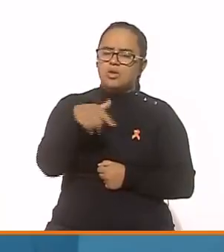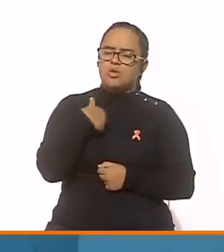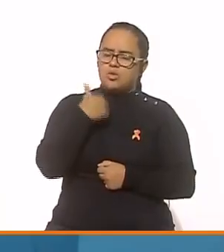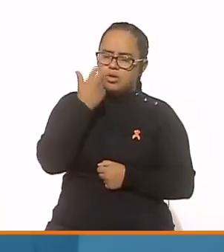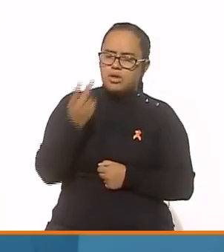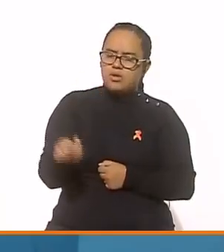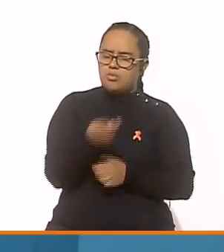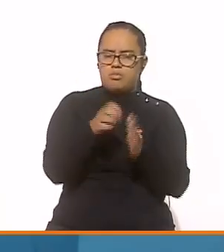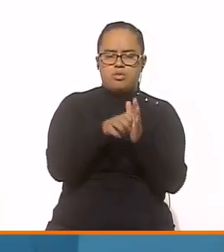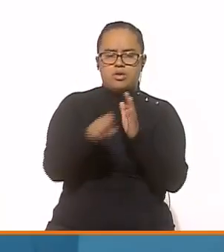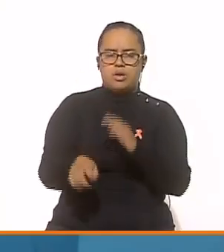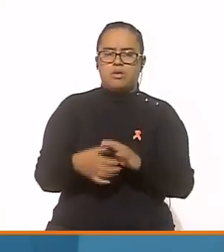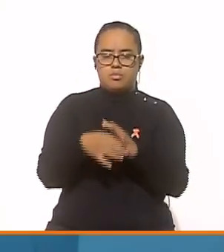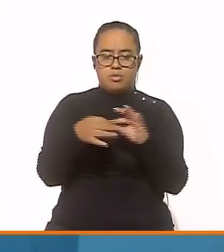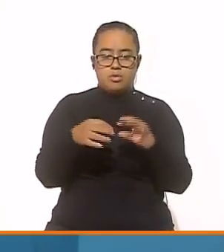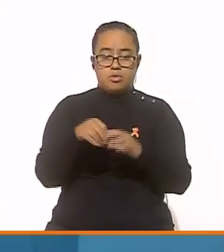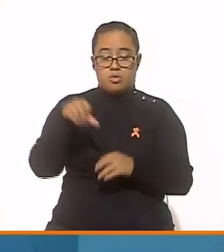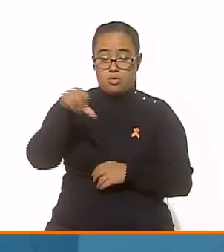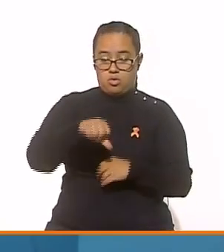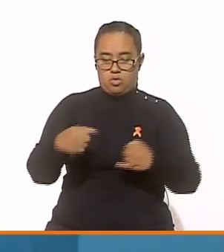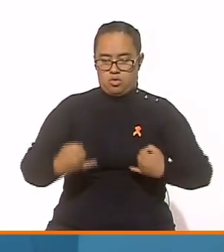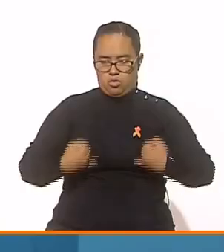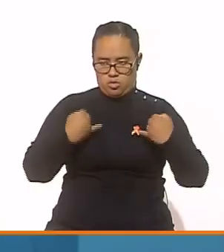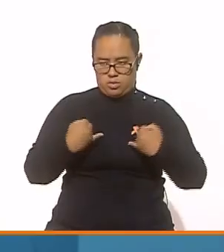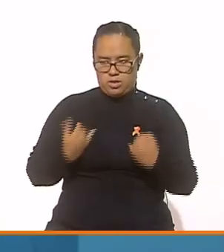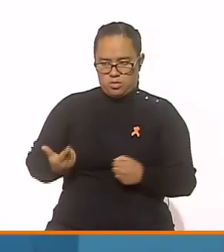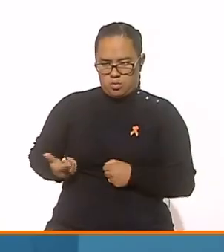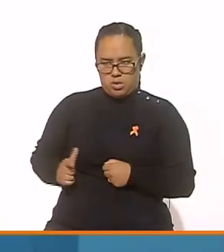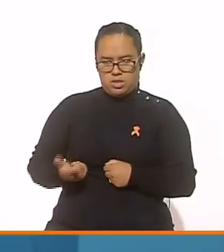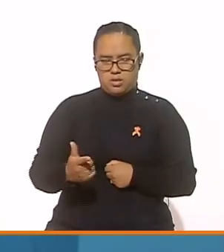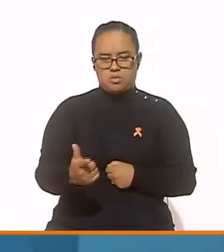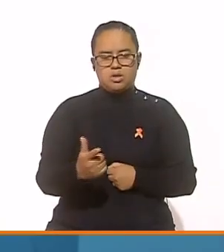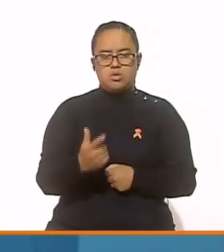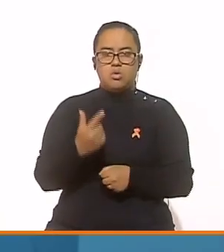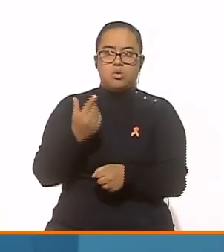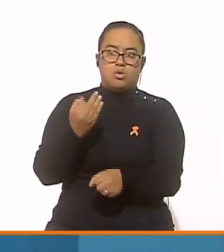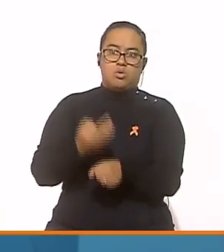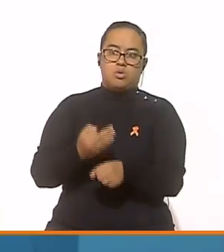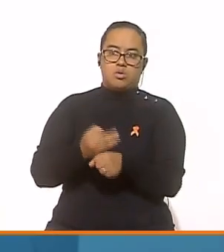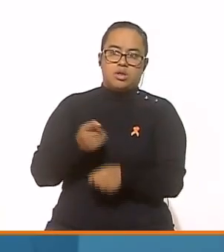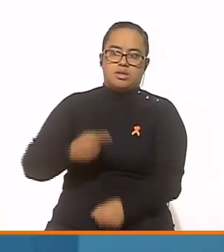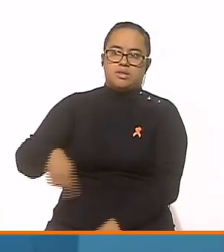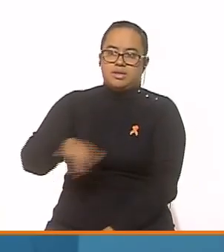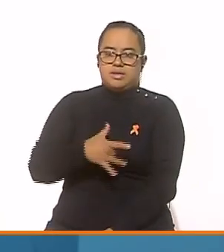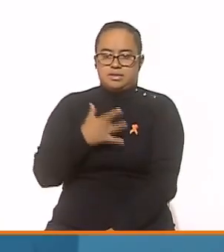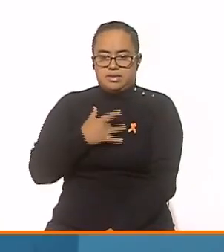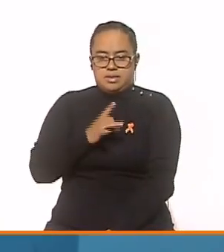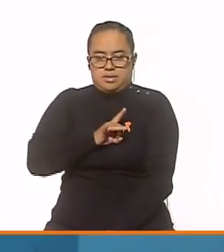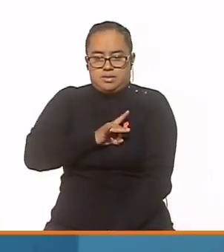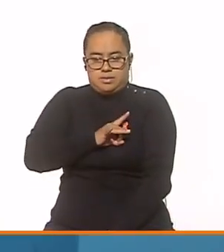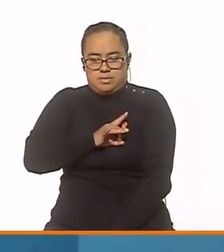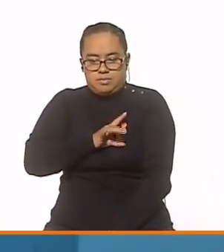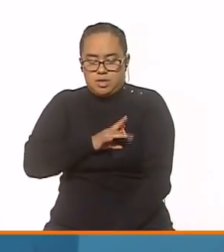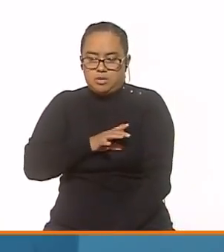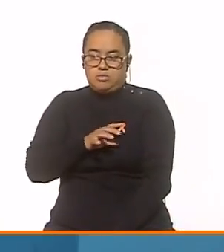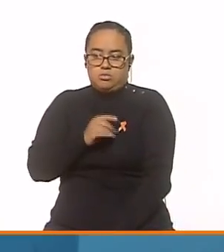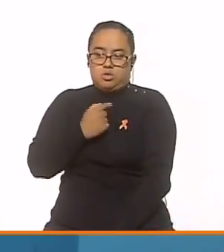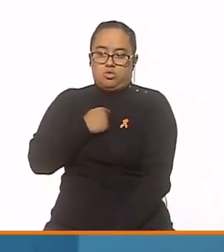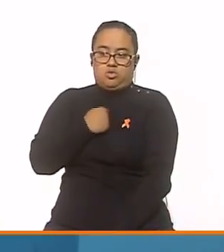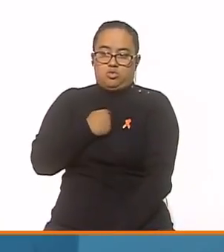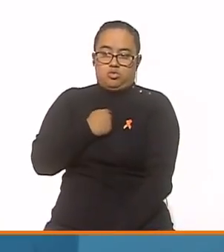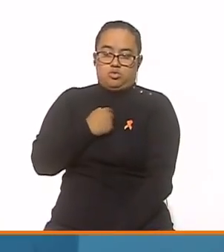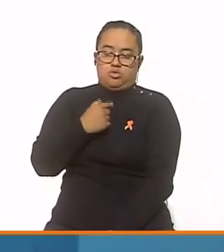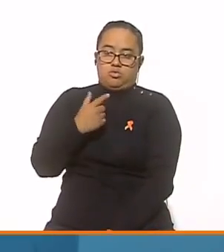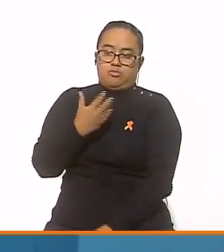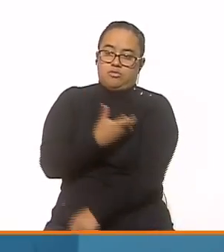les dirías, por ejemplo, hoy a un joven guanajuatense que están pasando por un miedo a un rechazo en su